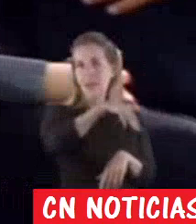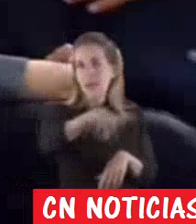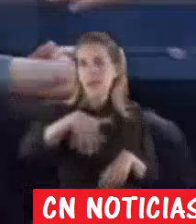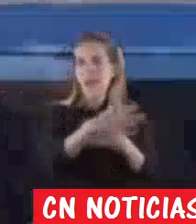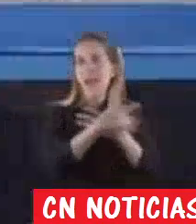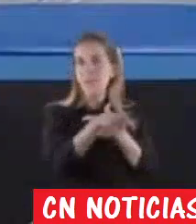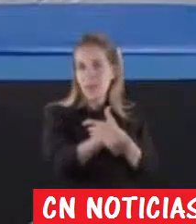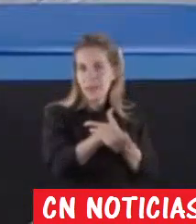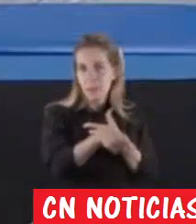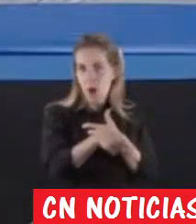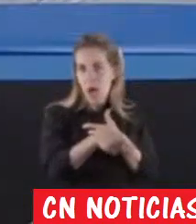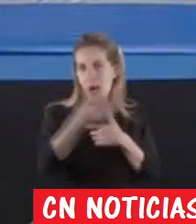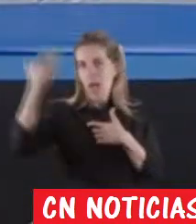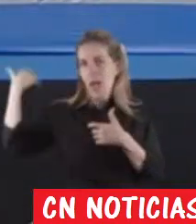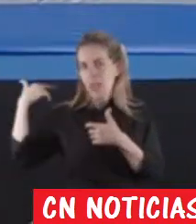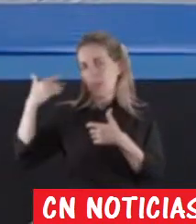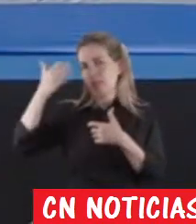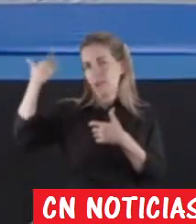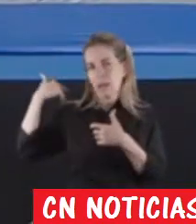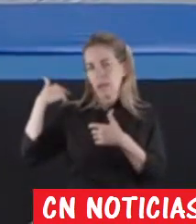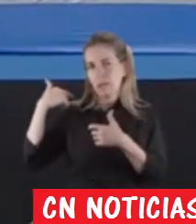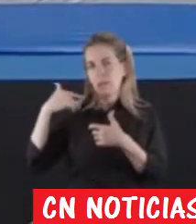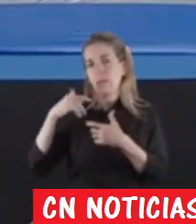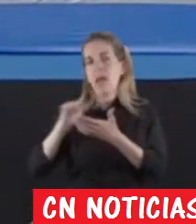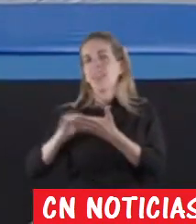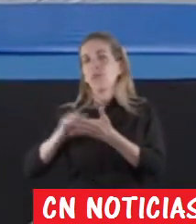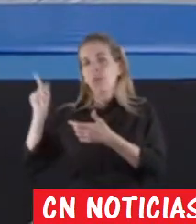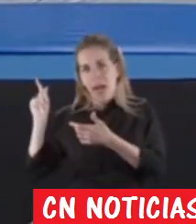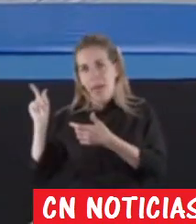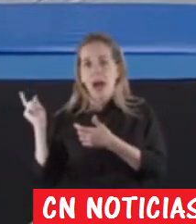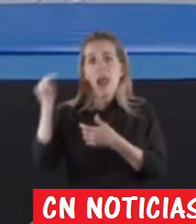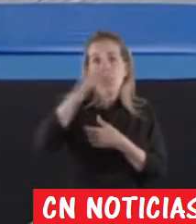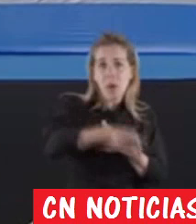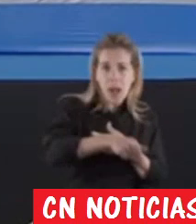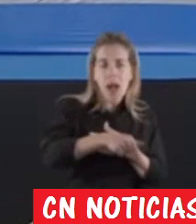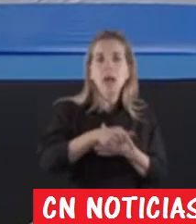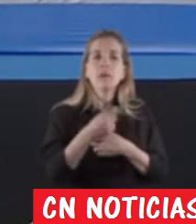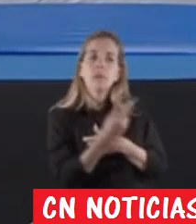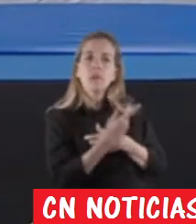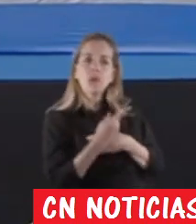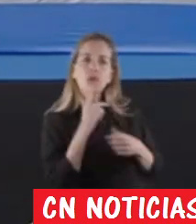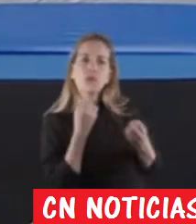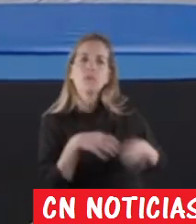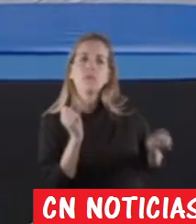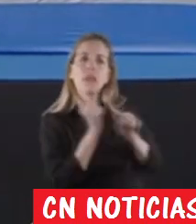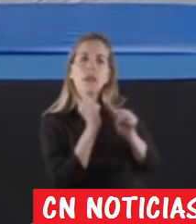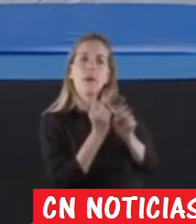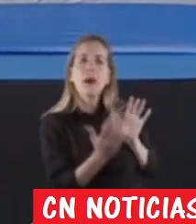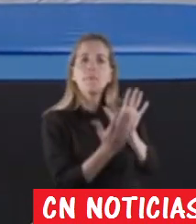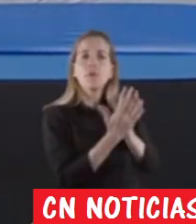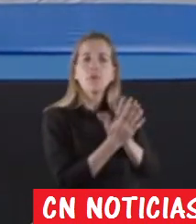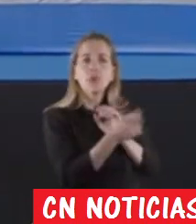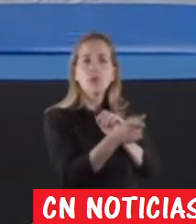medio ambiente acá en Lomas, era concejal y después fue diputada nacional. Y comenzamos a trabajar, que ella